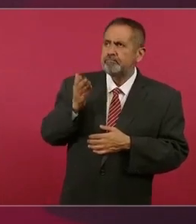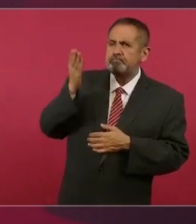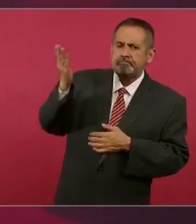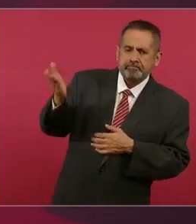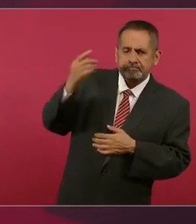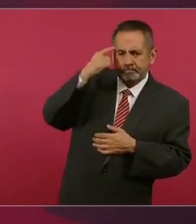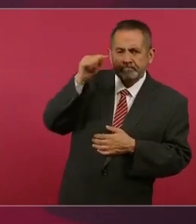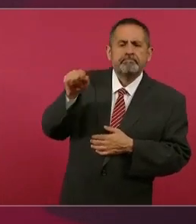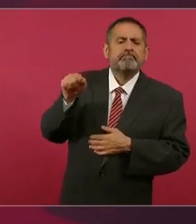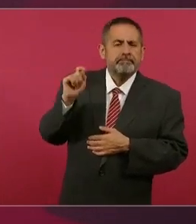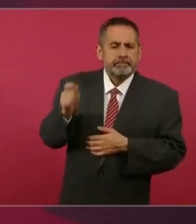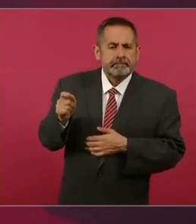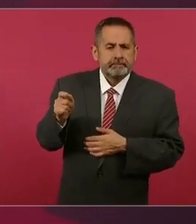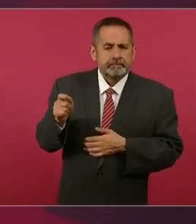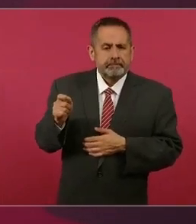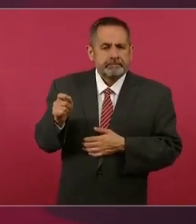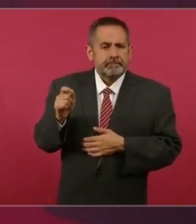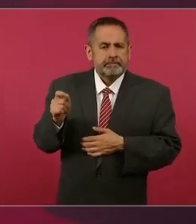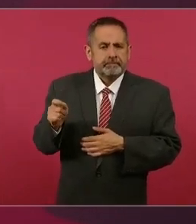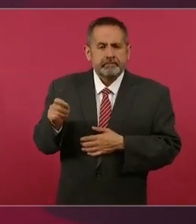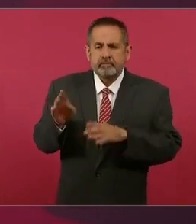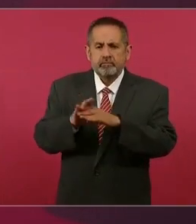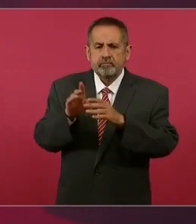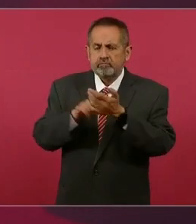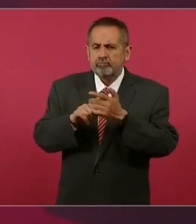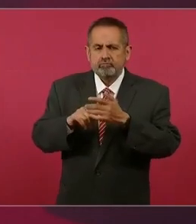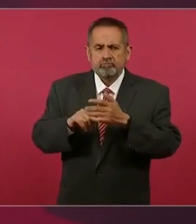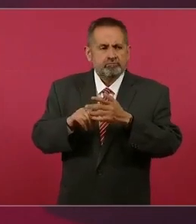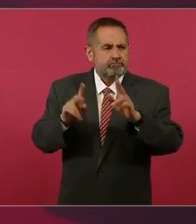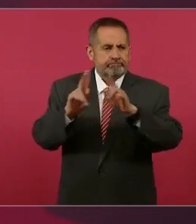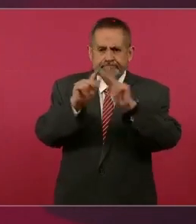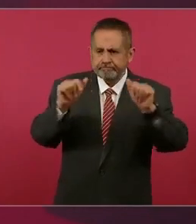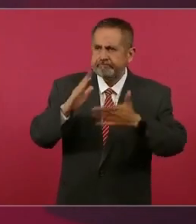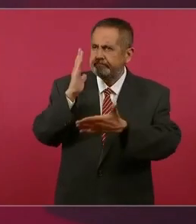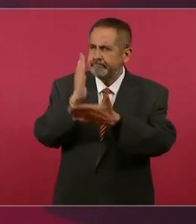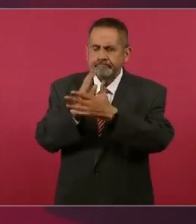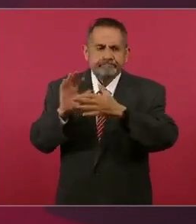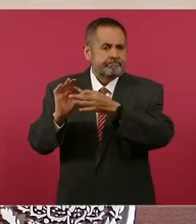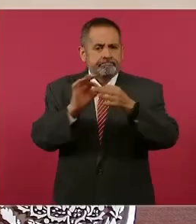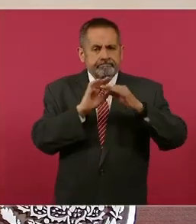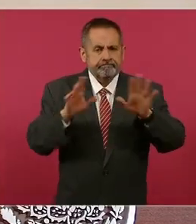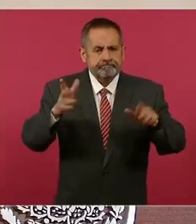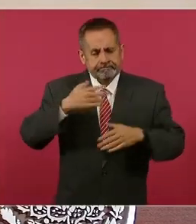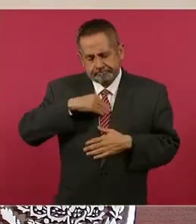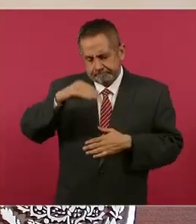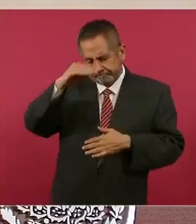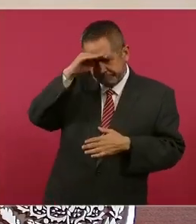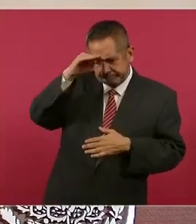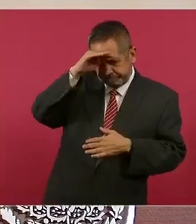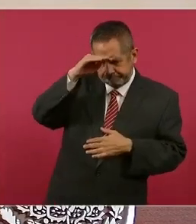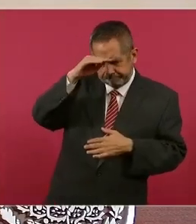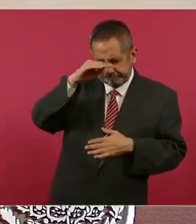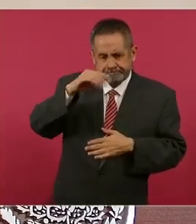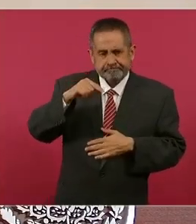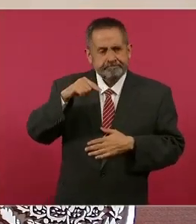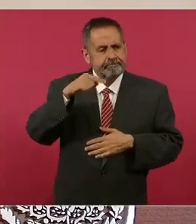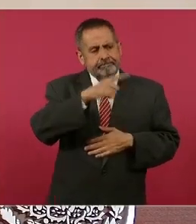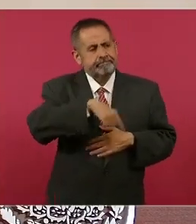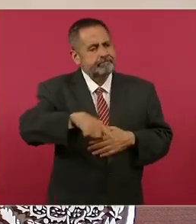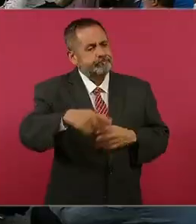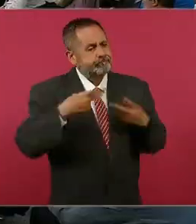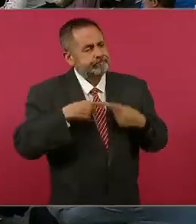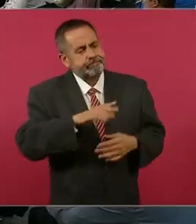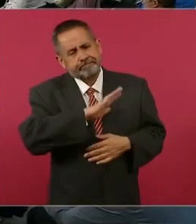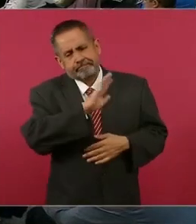que haya una especie de tregua y que se piense en los que pierden la